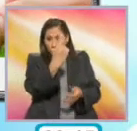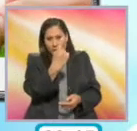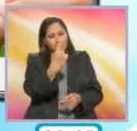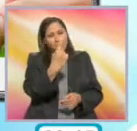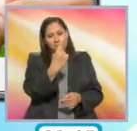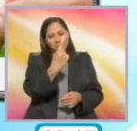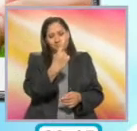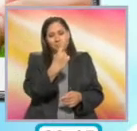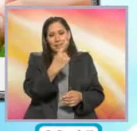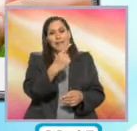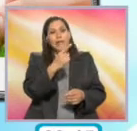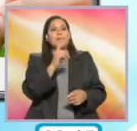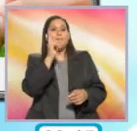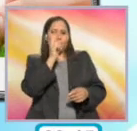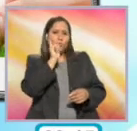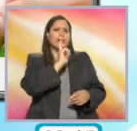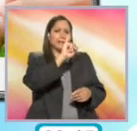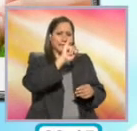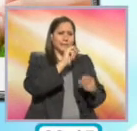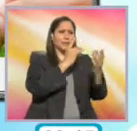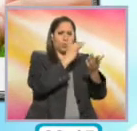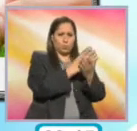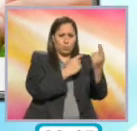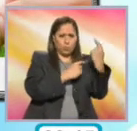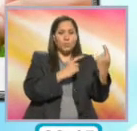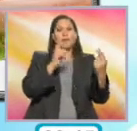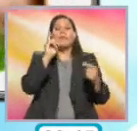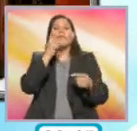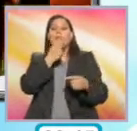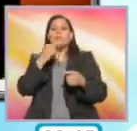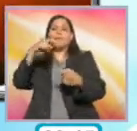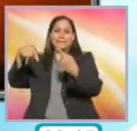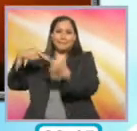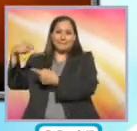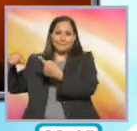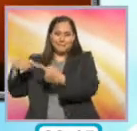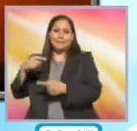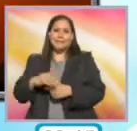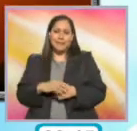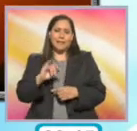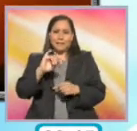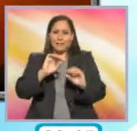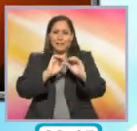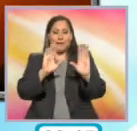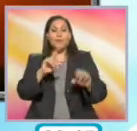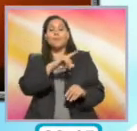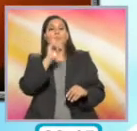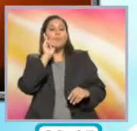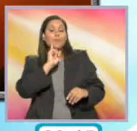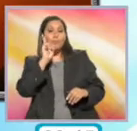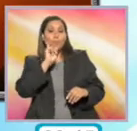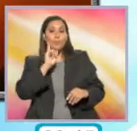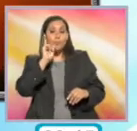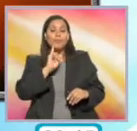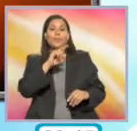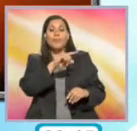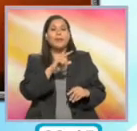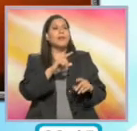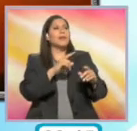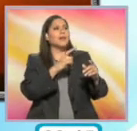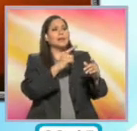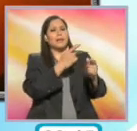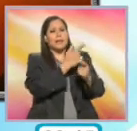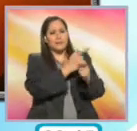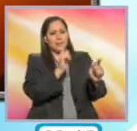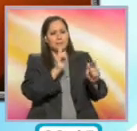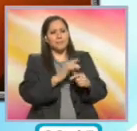hombre o mujer, ¿no? Hombre y mujer, pues antes habría la poliandría. Claro, claro, ellas estaban con los que querían pero y ellos